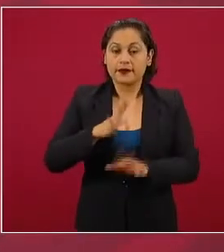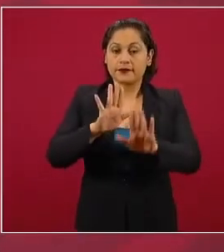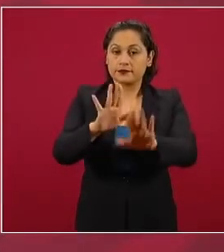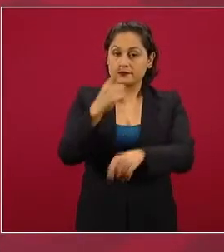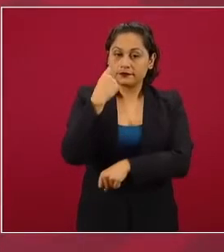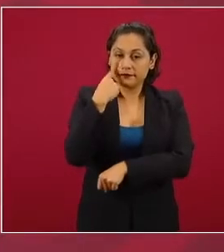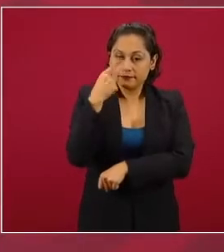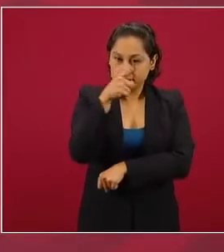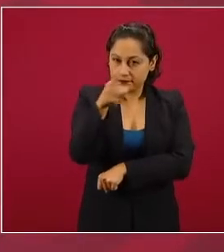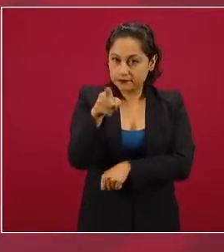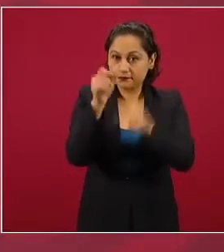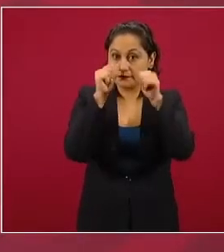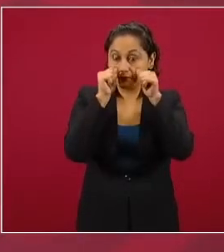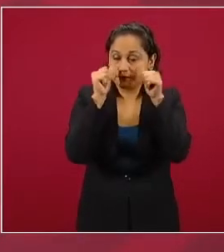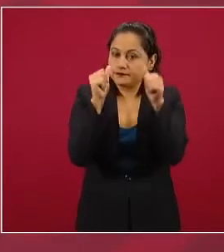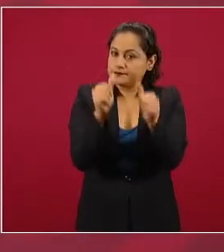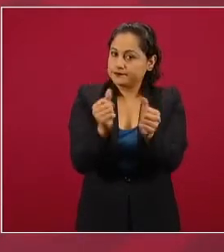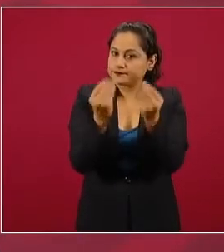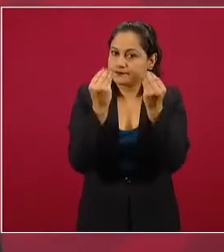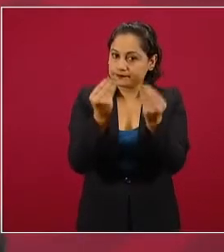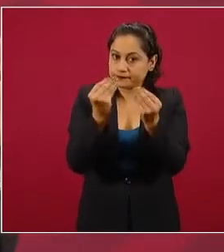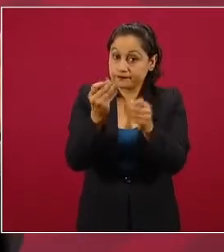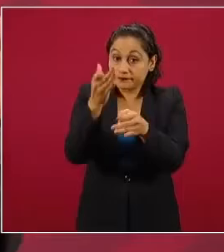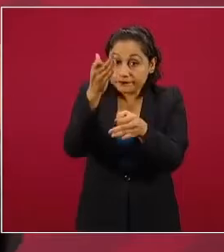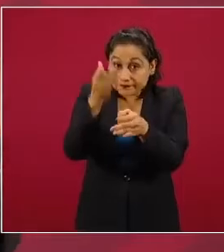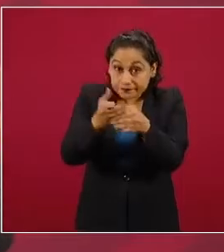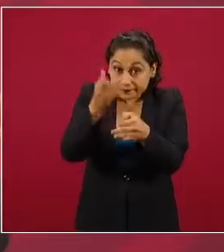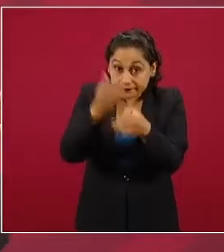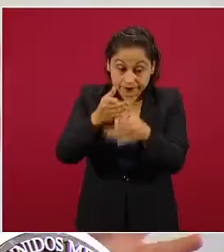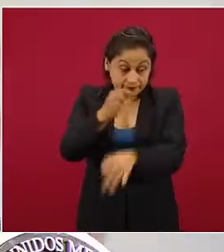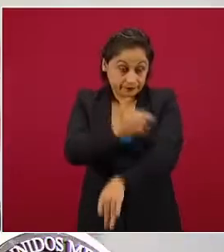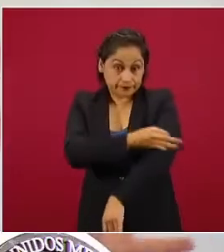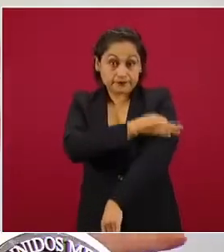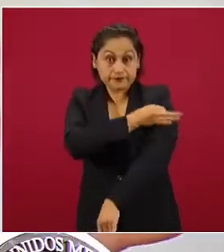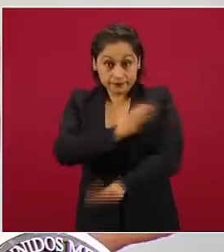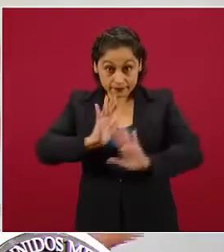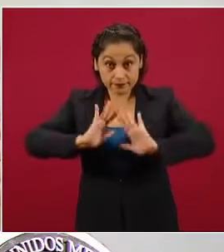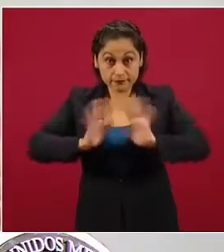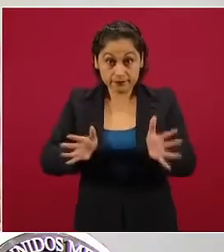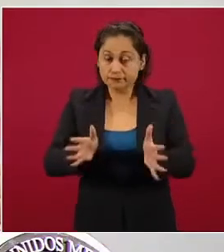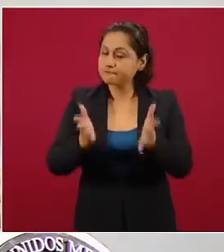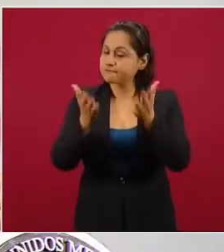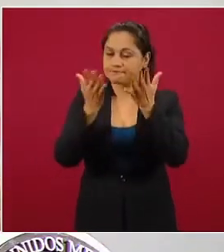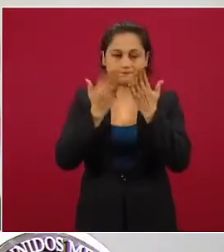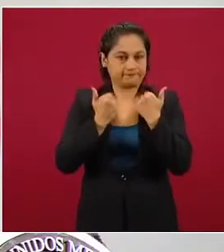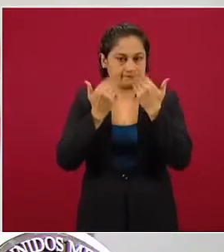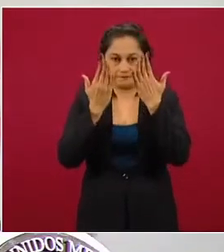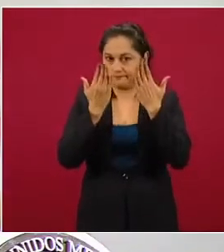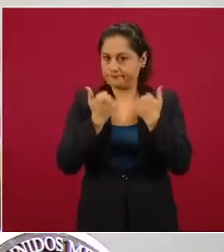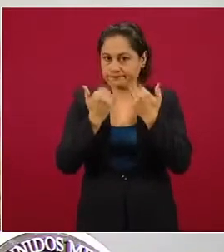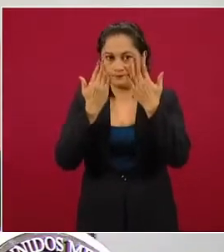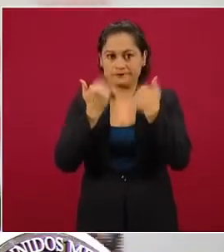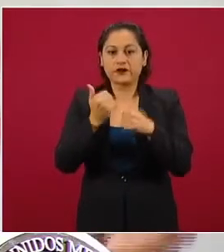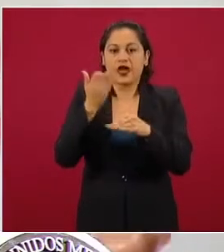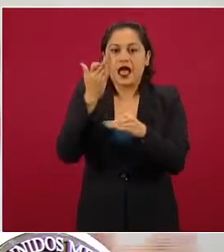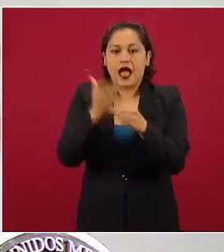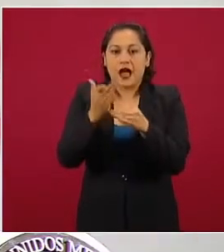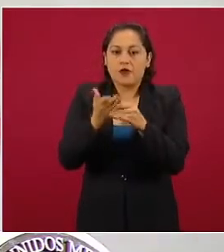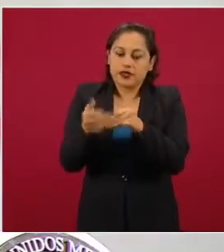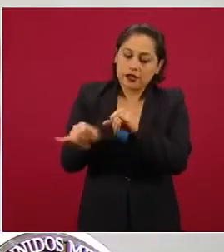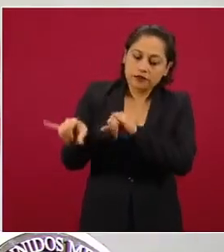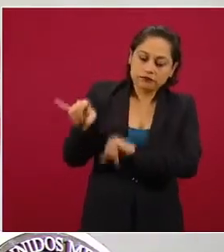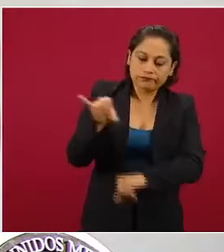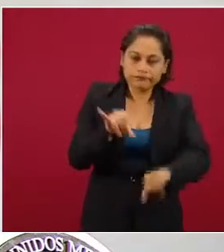vista lo que está ocurriendo en este momento. Es ensayos clínicos que nos van a decir cuál es la, llamémosle, potencia